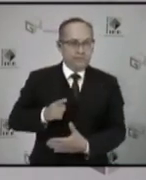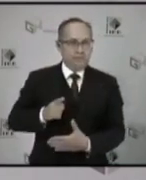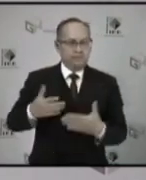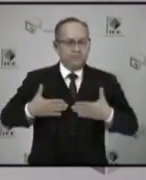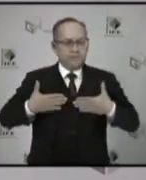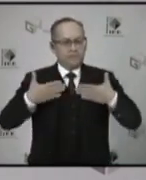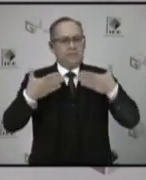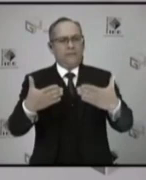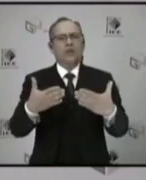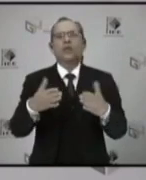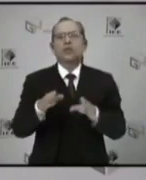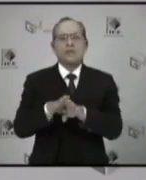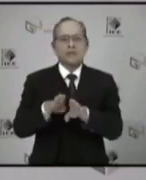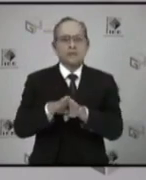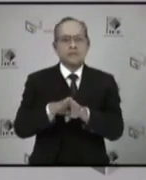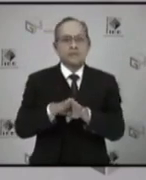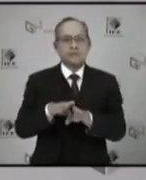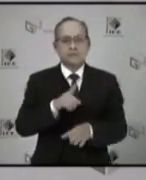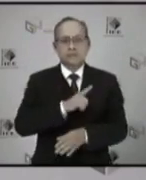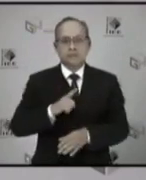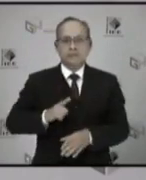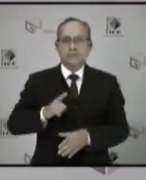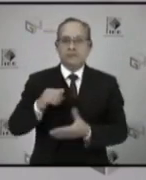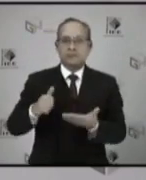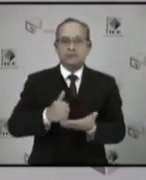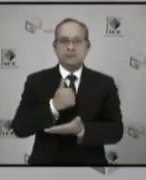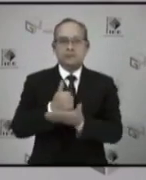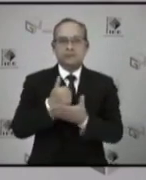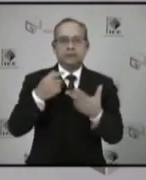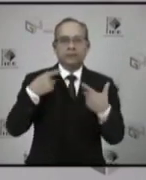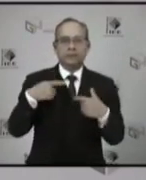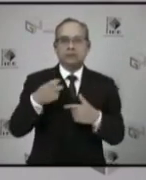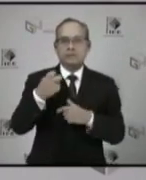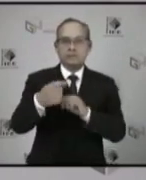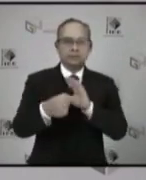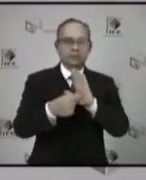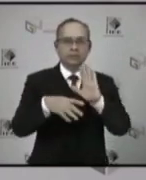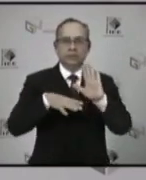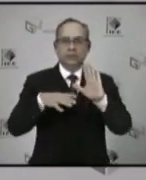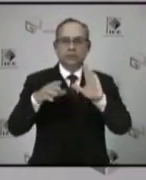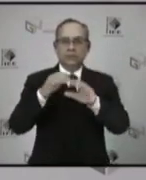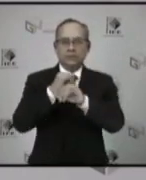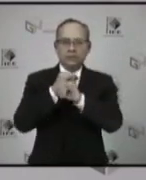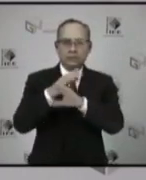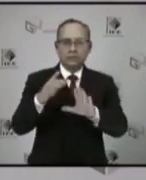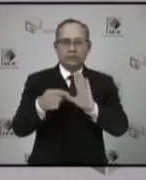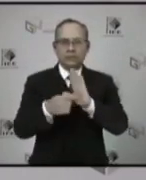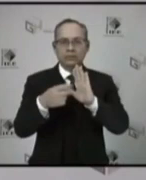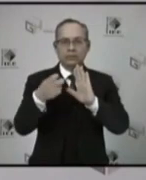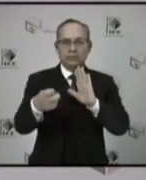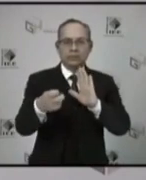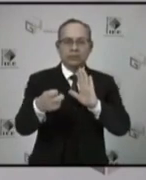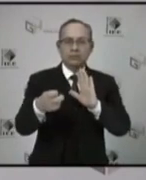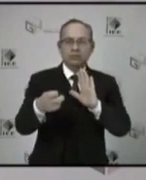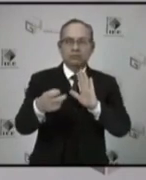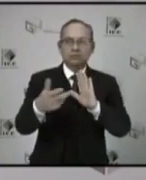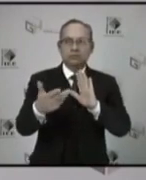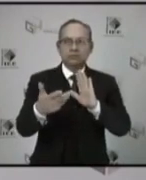que los ciudadanos puedan tener acceso fácilmente a la información, que sean ellos mismos quienes vigilen al